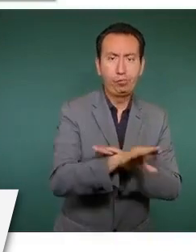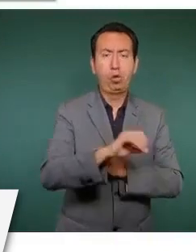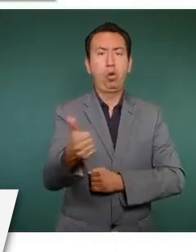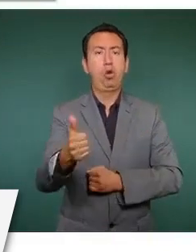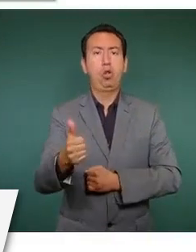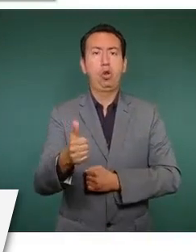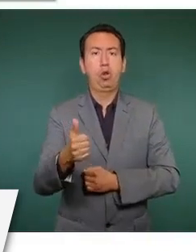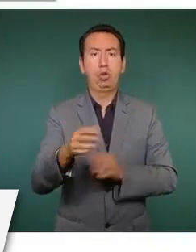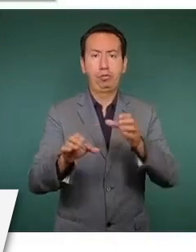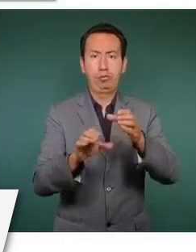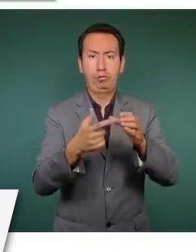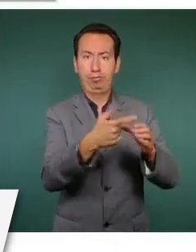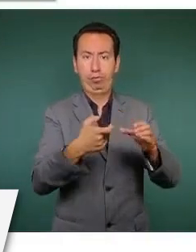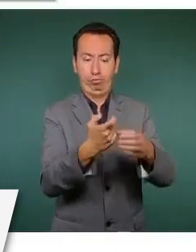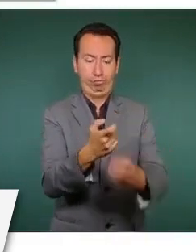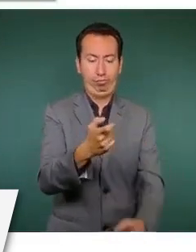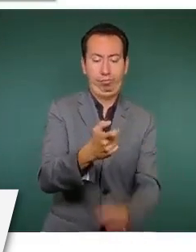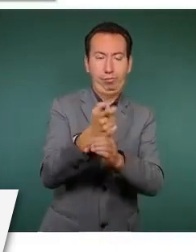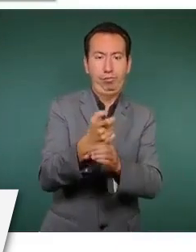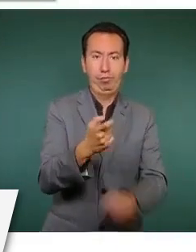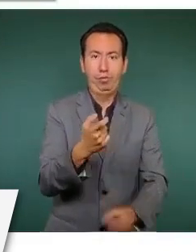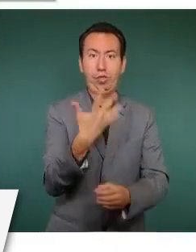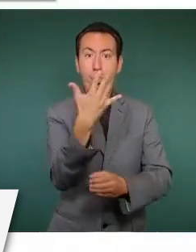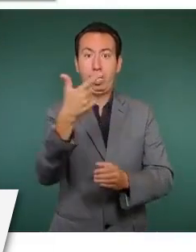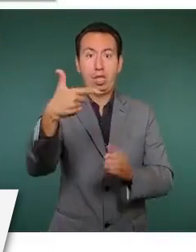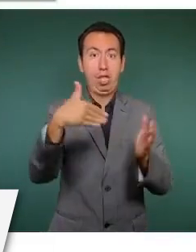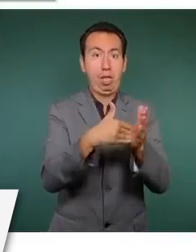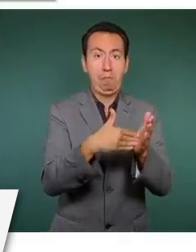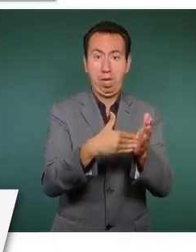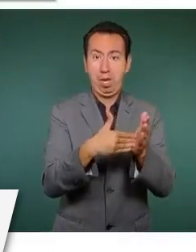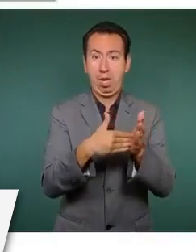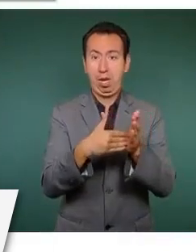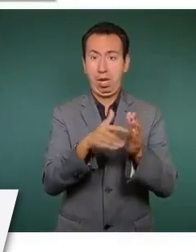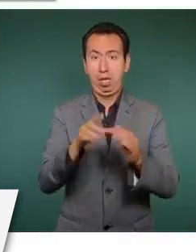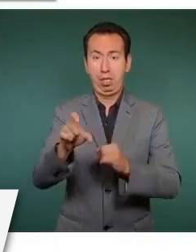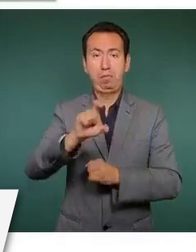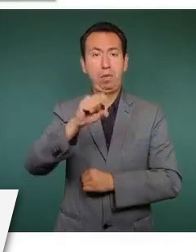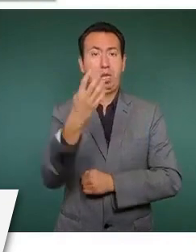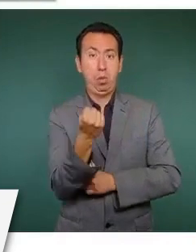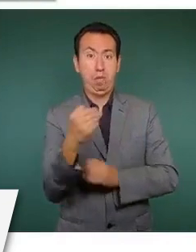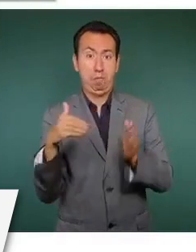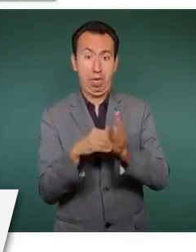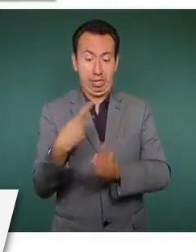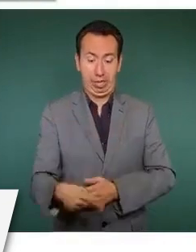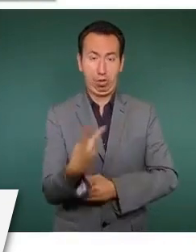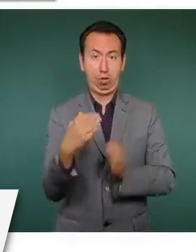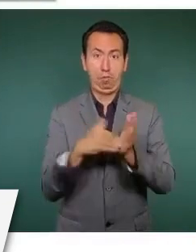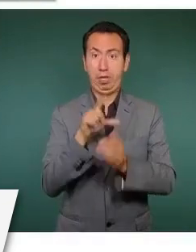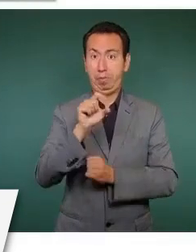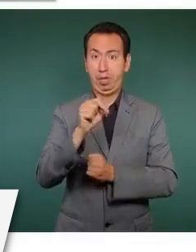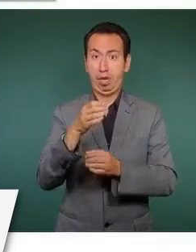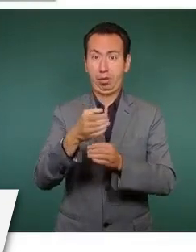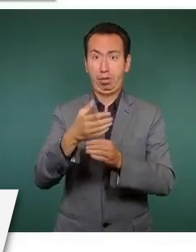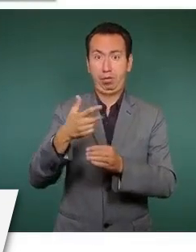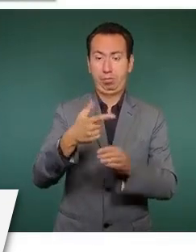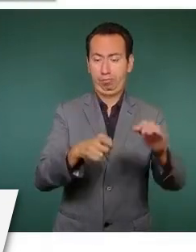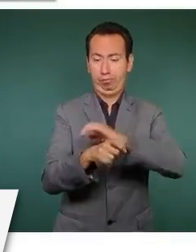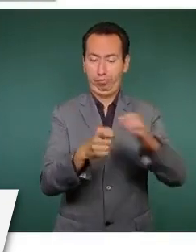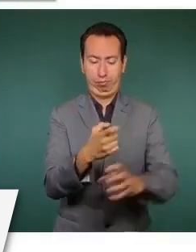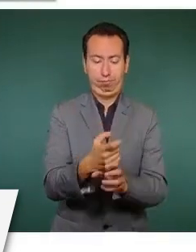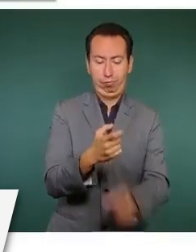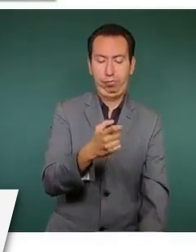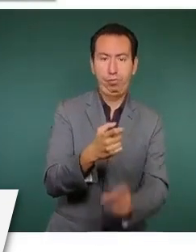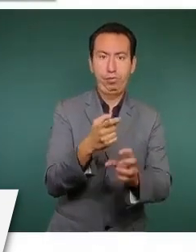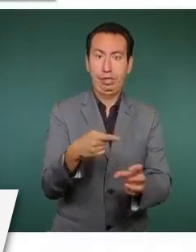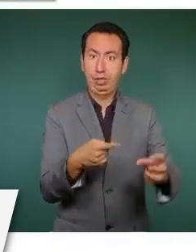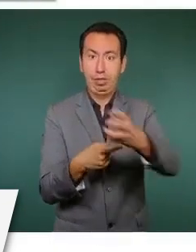Cartuchos 57.000 y en el presente año 29.000. Entonces es un año que